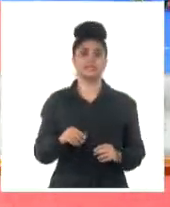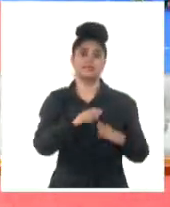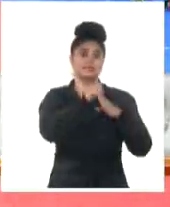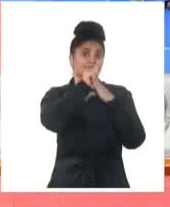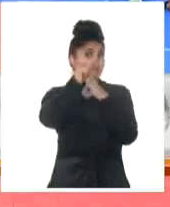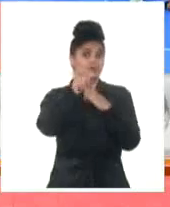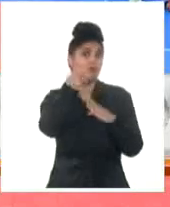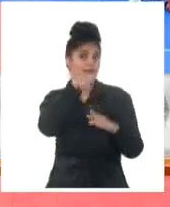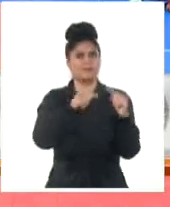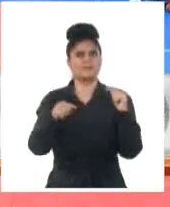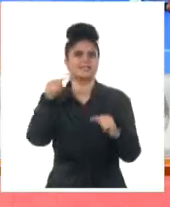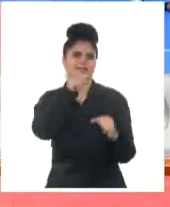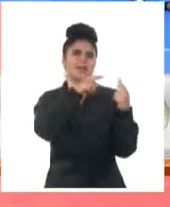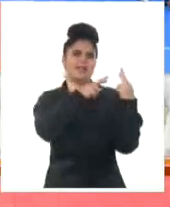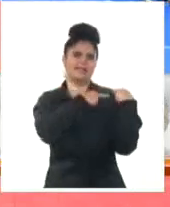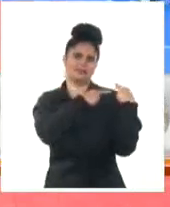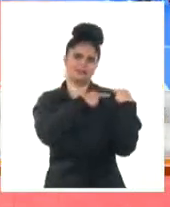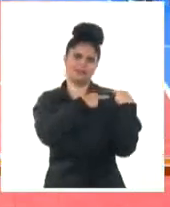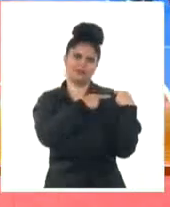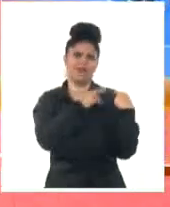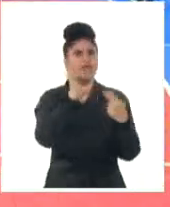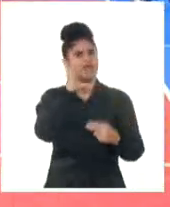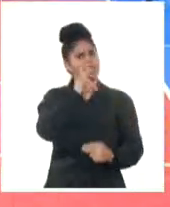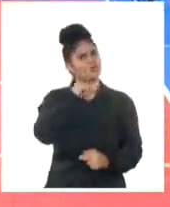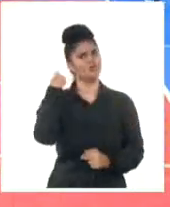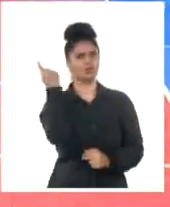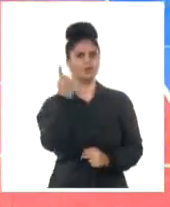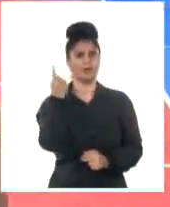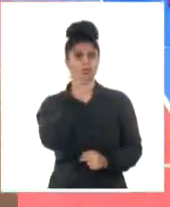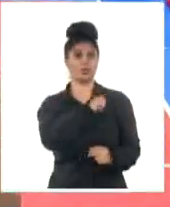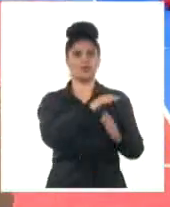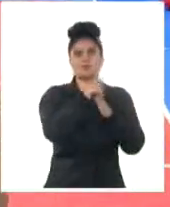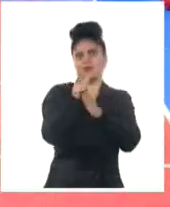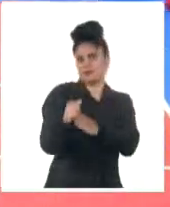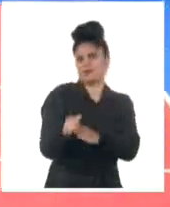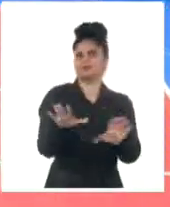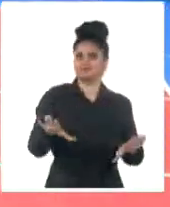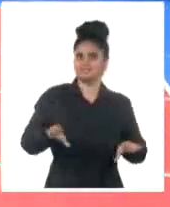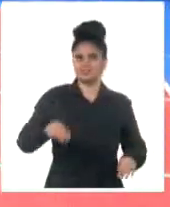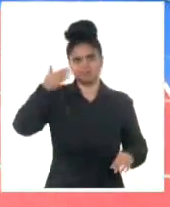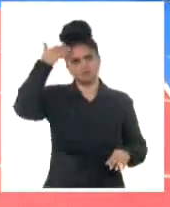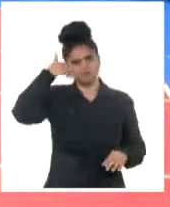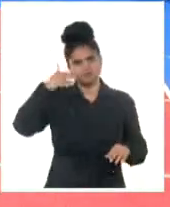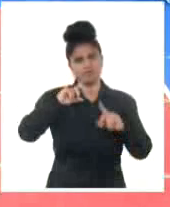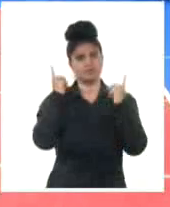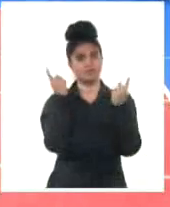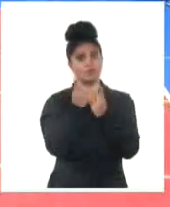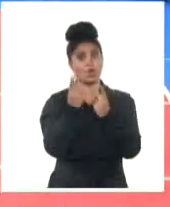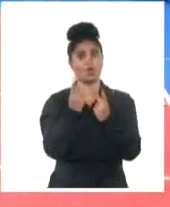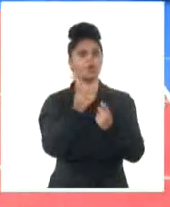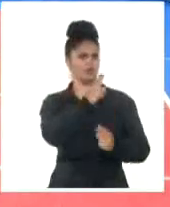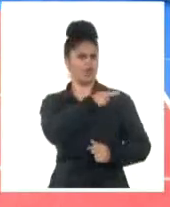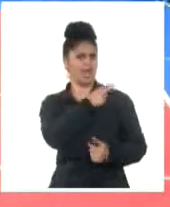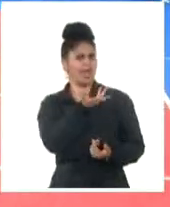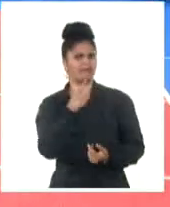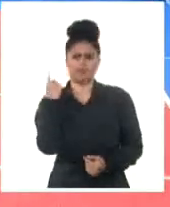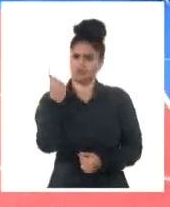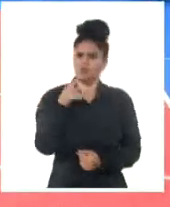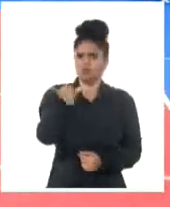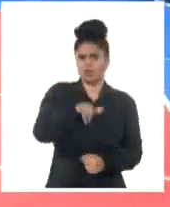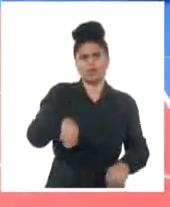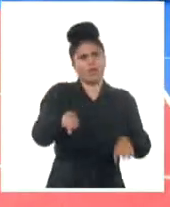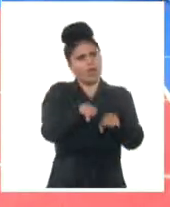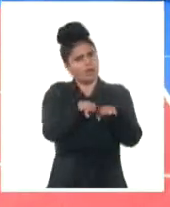algo lindo para todos los deportistas, todos quieren ser capitán. A pesar que todos los que estamos acá somos capitanes, vamos a seguir